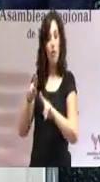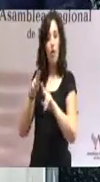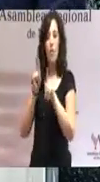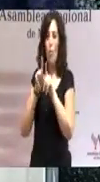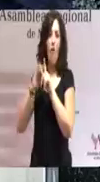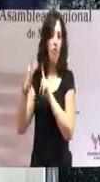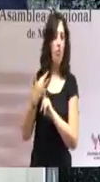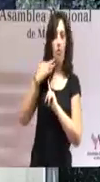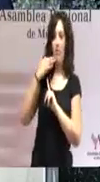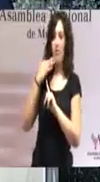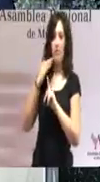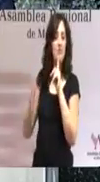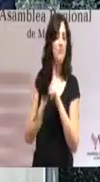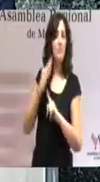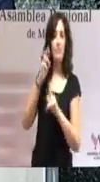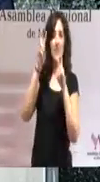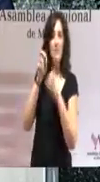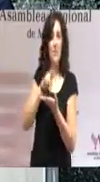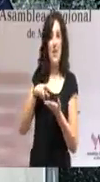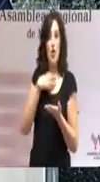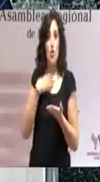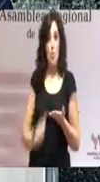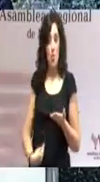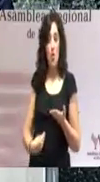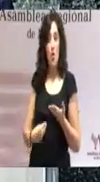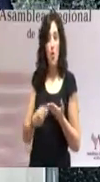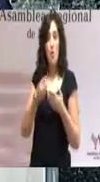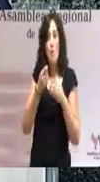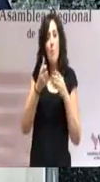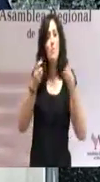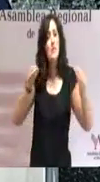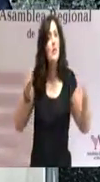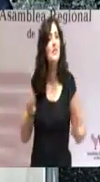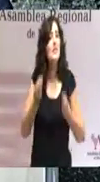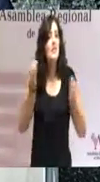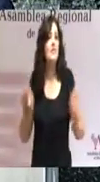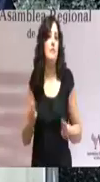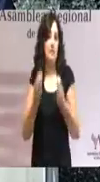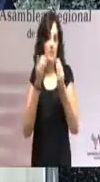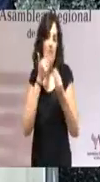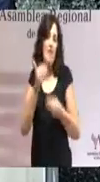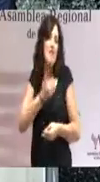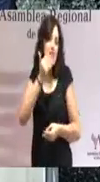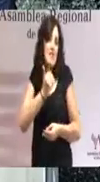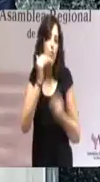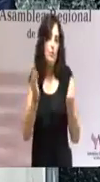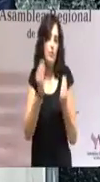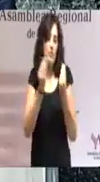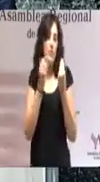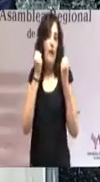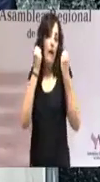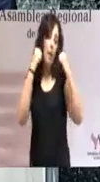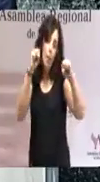determinante para que la región de Murcia vaya un poquito mejor, a pesar del Gobierno de